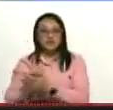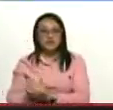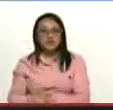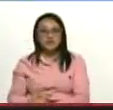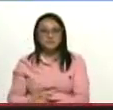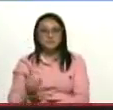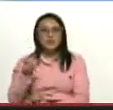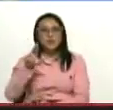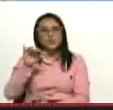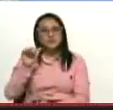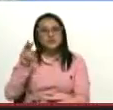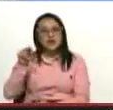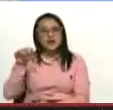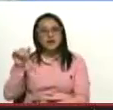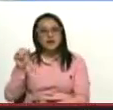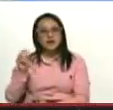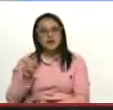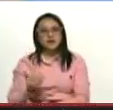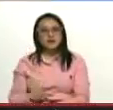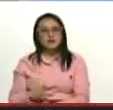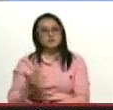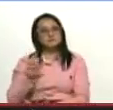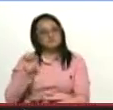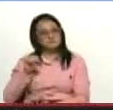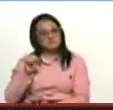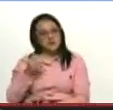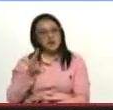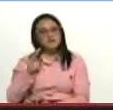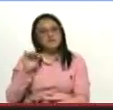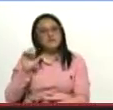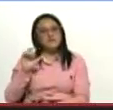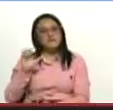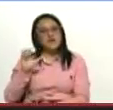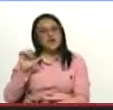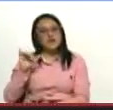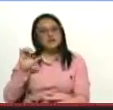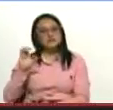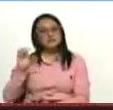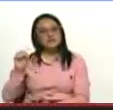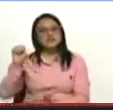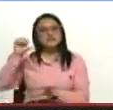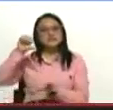Guyana Y por supuesto por supuesto tienes Belice Centroamérica